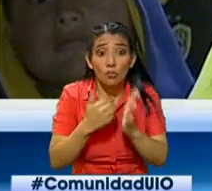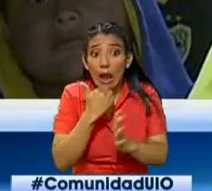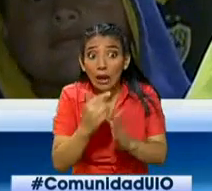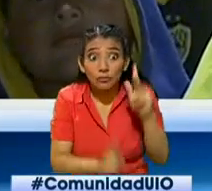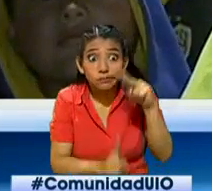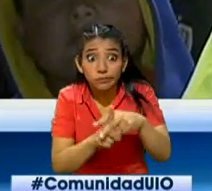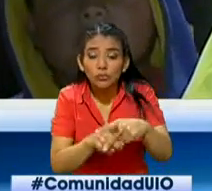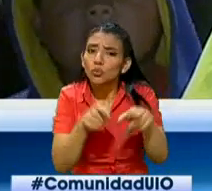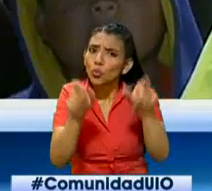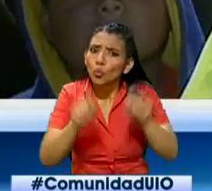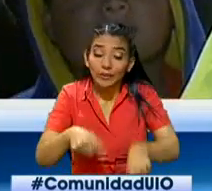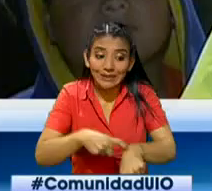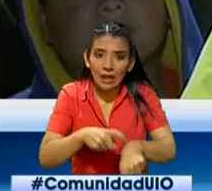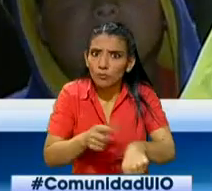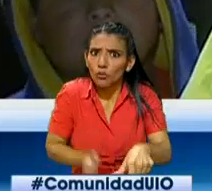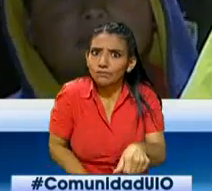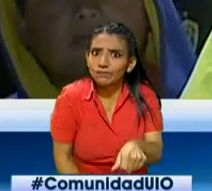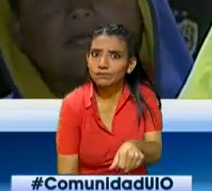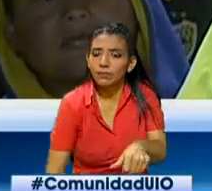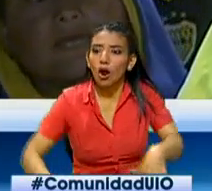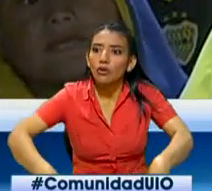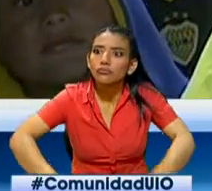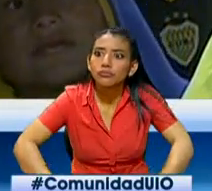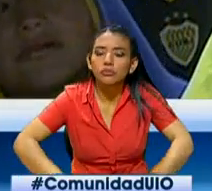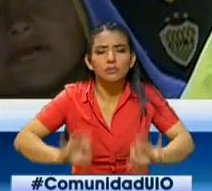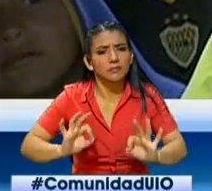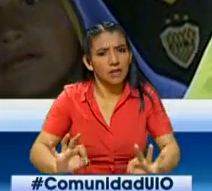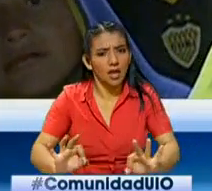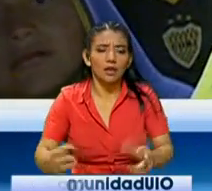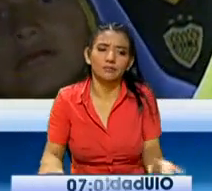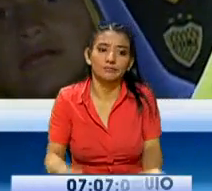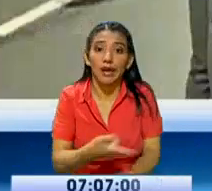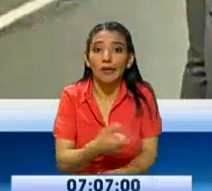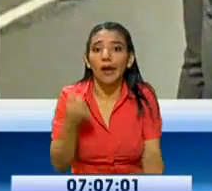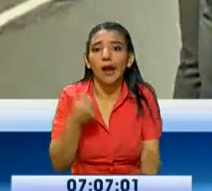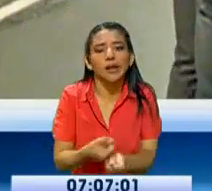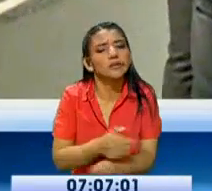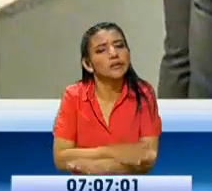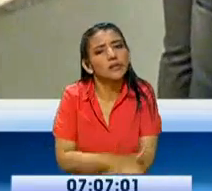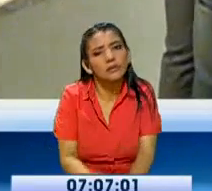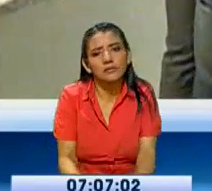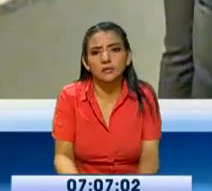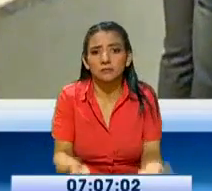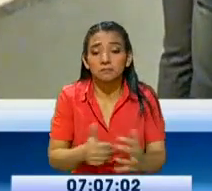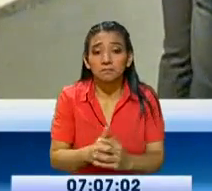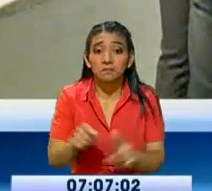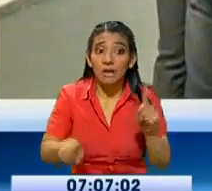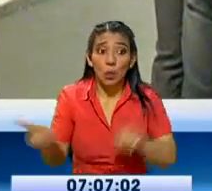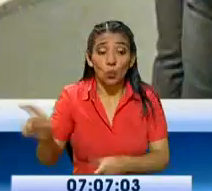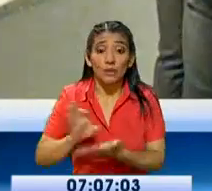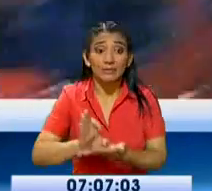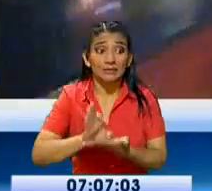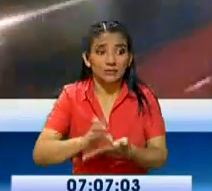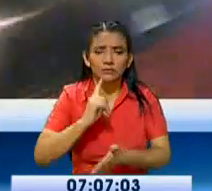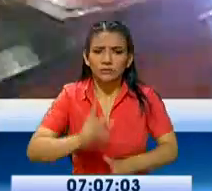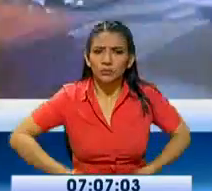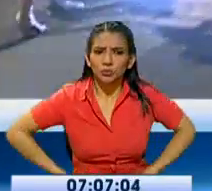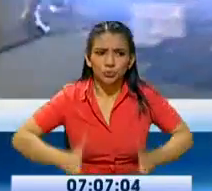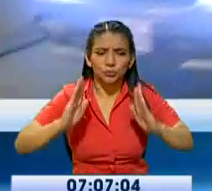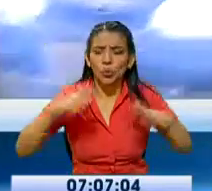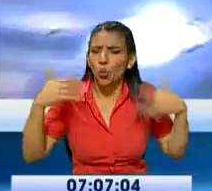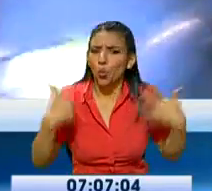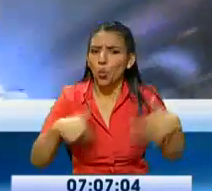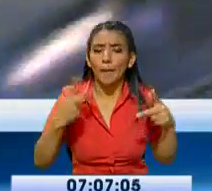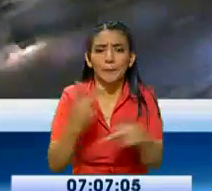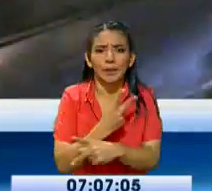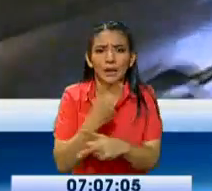opción a evitar hechos y accidentes lamentables como el día de hoy. Testigos del percance mencionaron que esta avenida es sumamente peligrosa